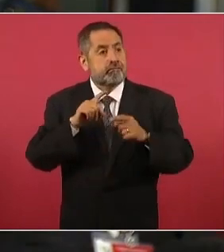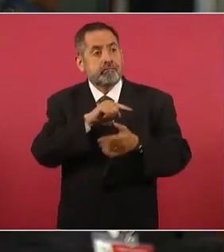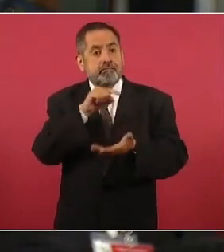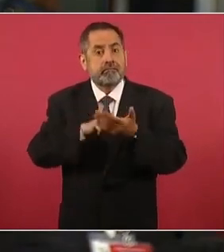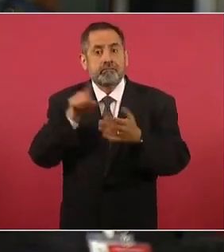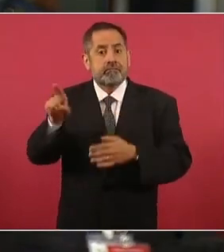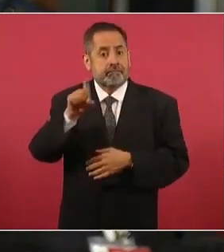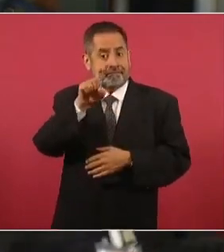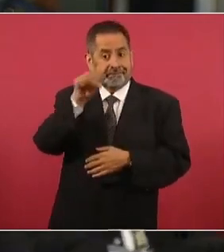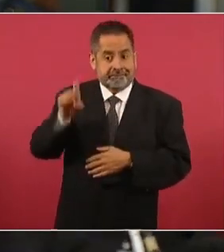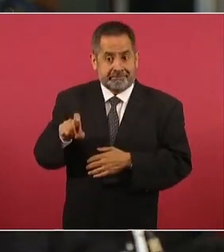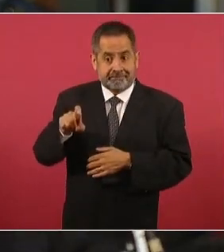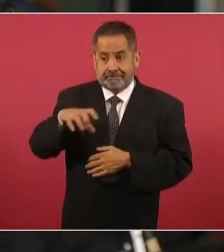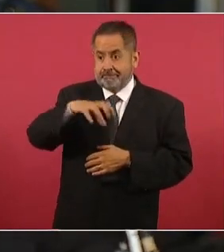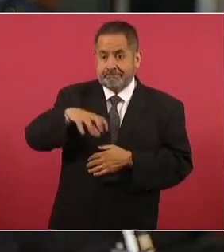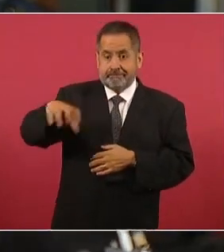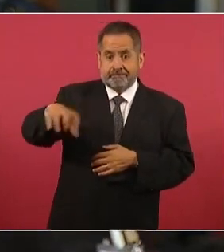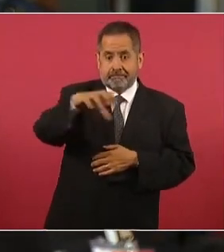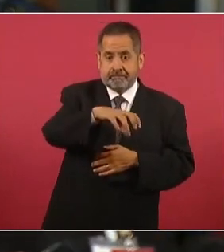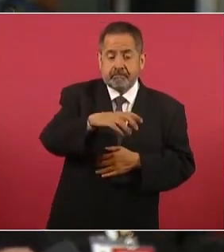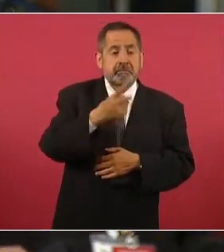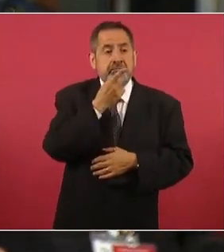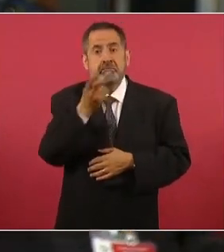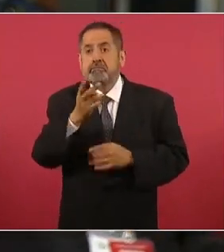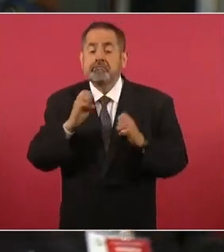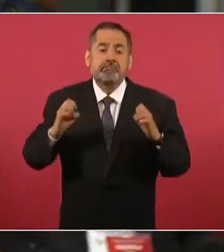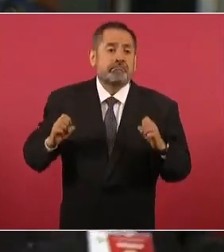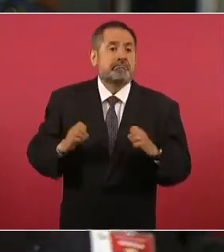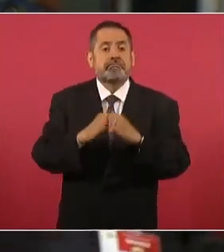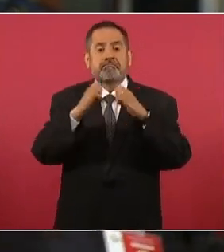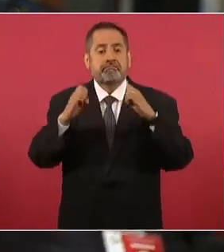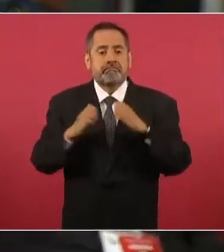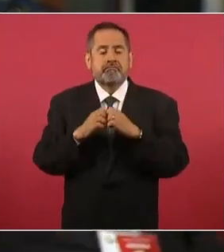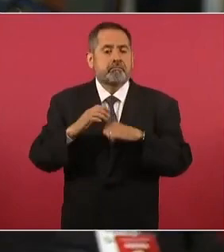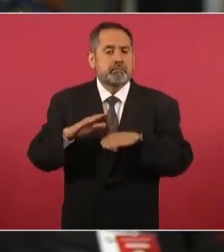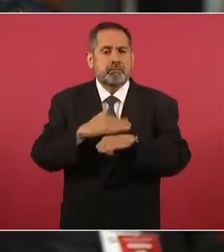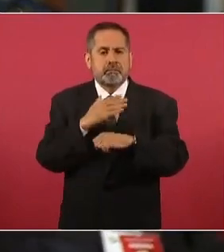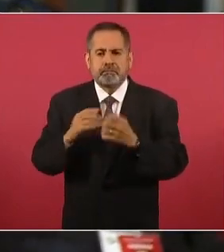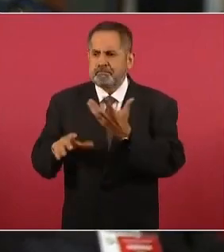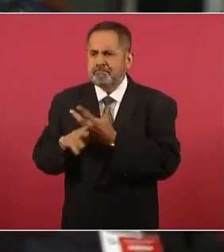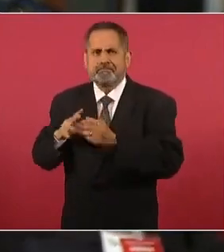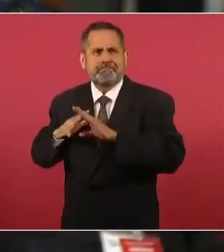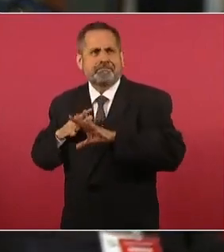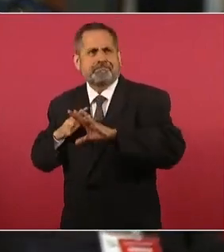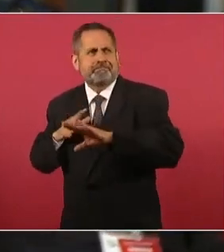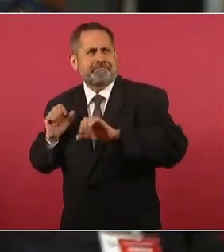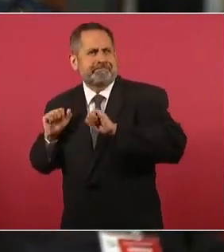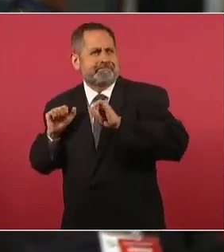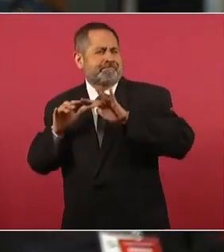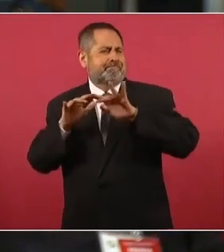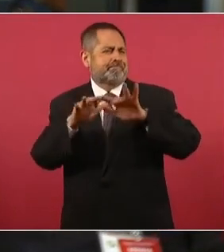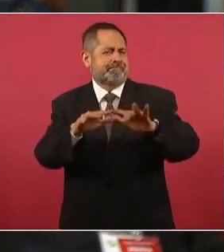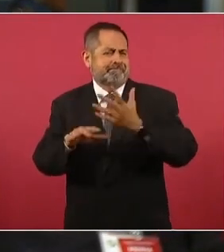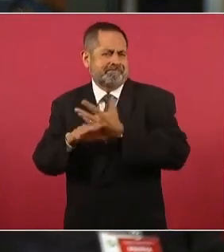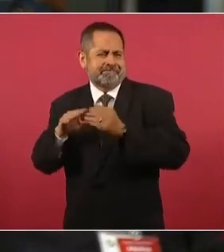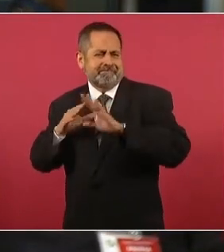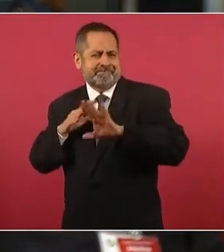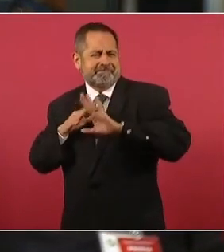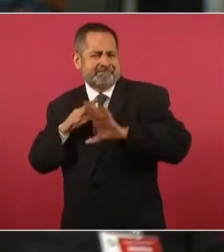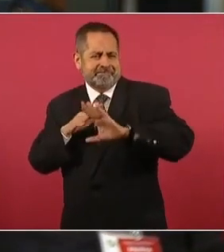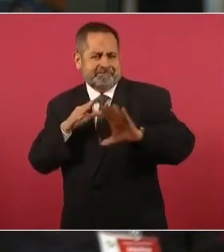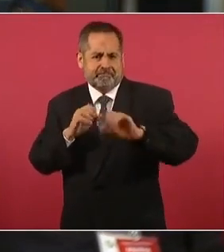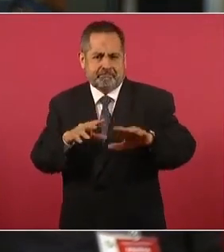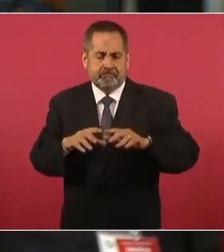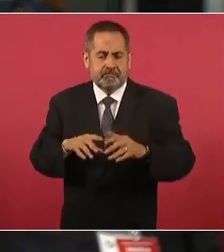Texas que están declarando emergencia, presidente, por la invasión de migrantes en una